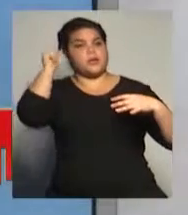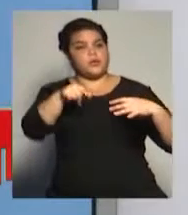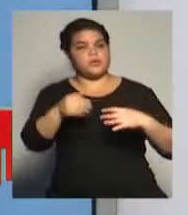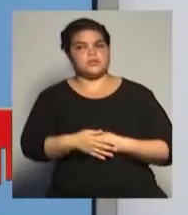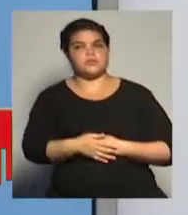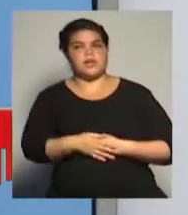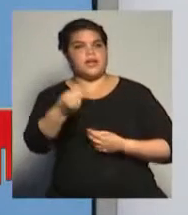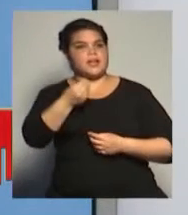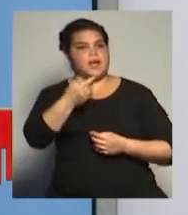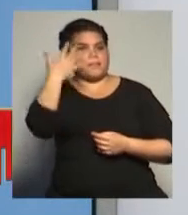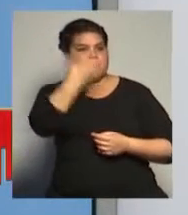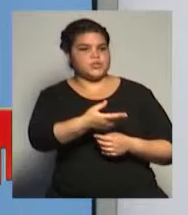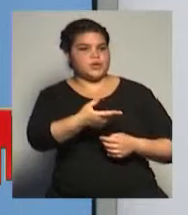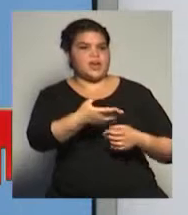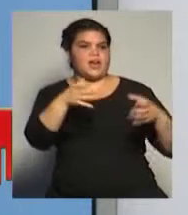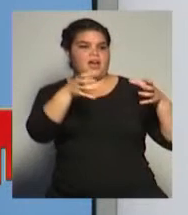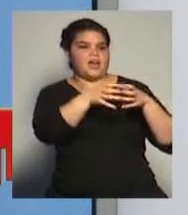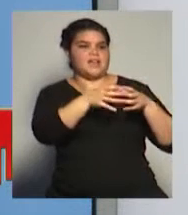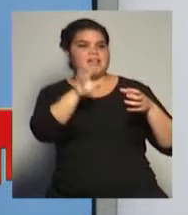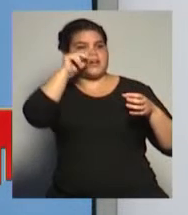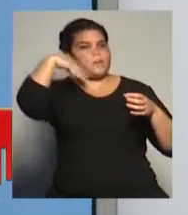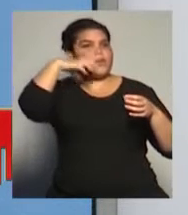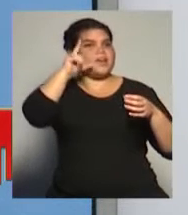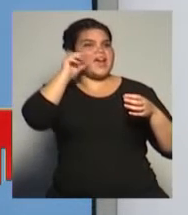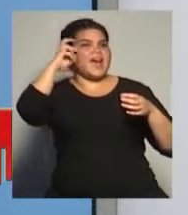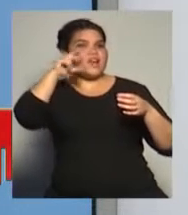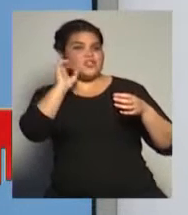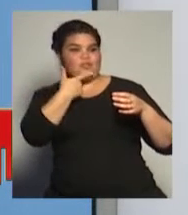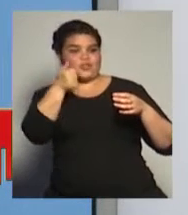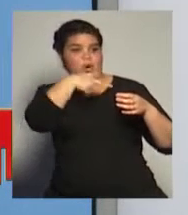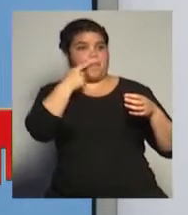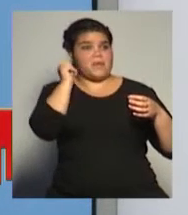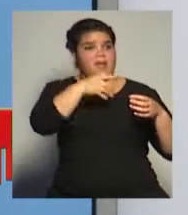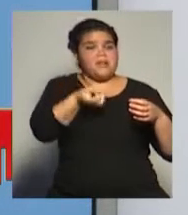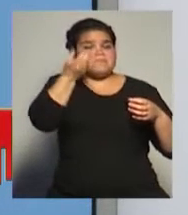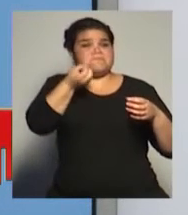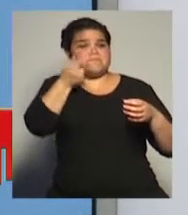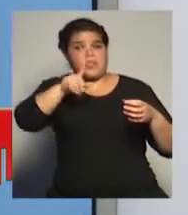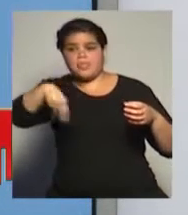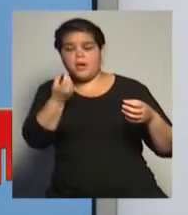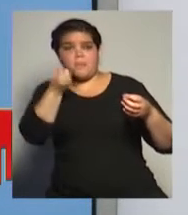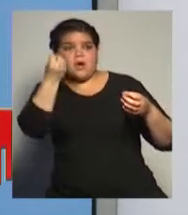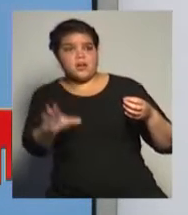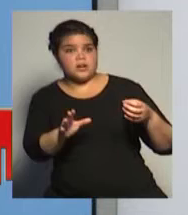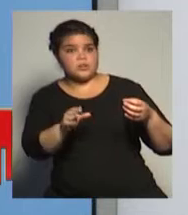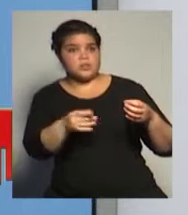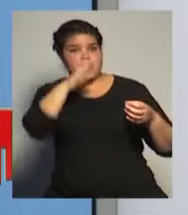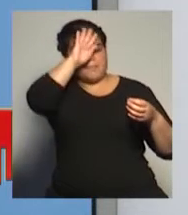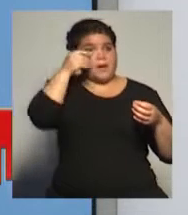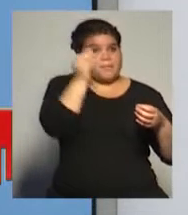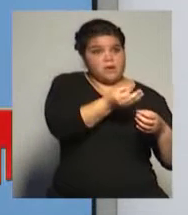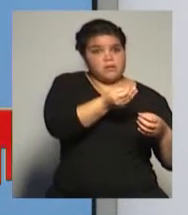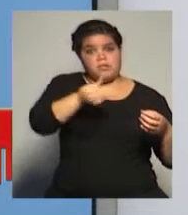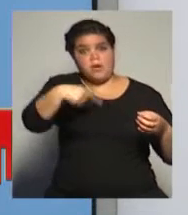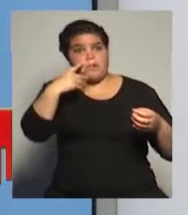emociona el líder de los republicanos, digamos, el presidente de la Cámara. Sí. Impresionante, que luego renuncia después de la visita del Papa Francisco. O sea,